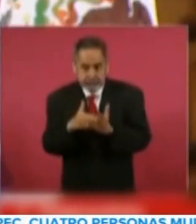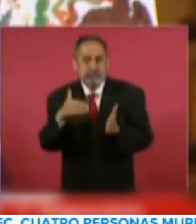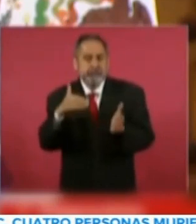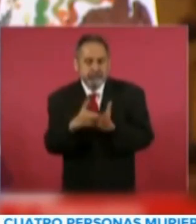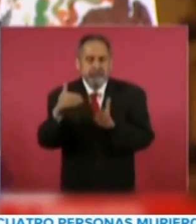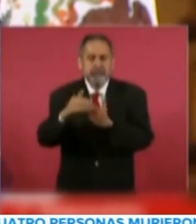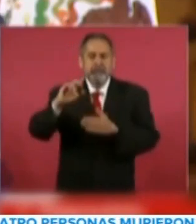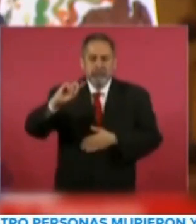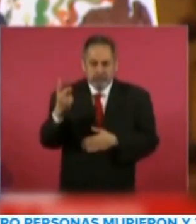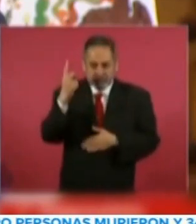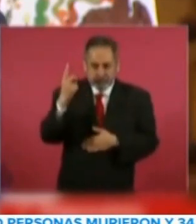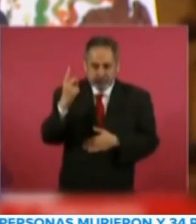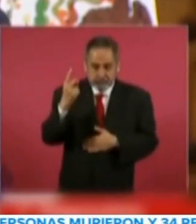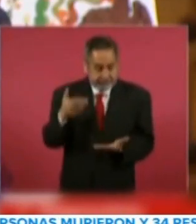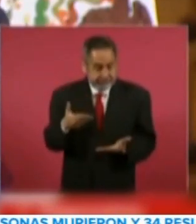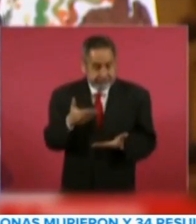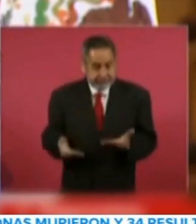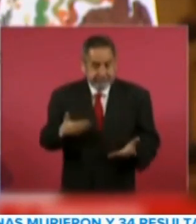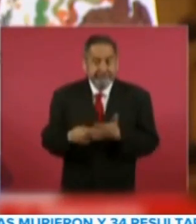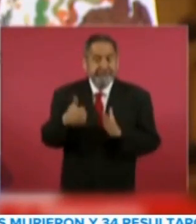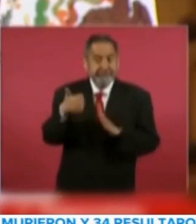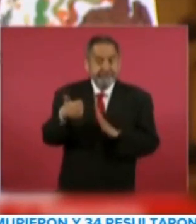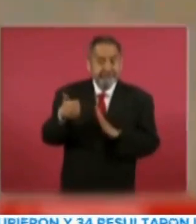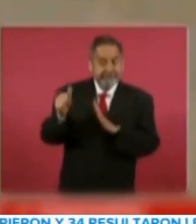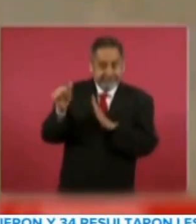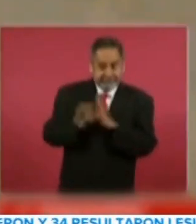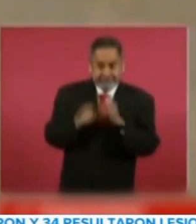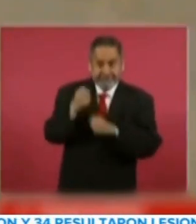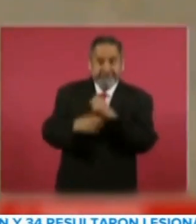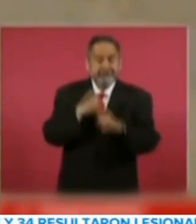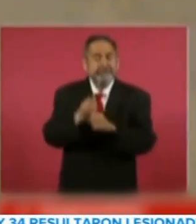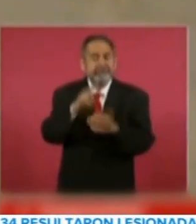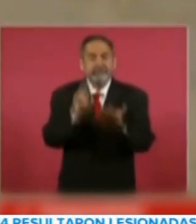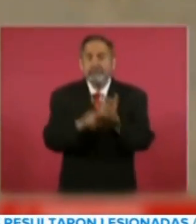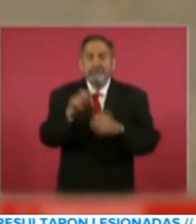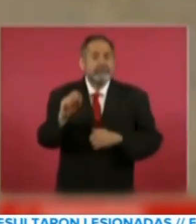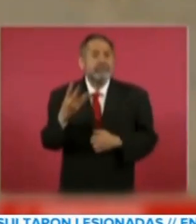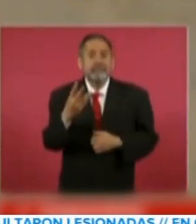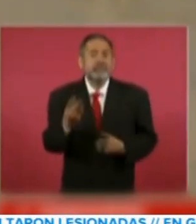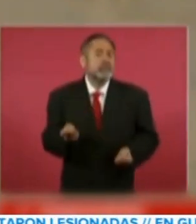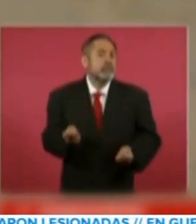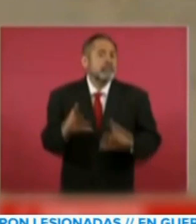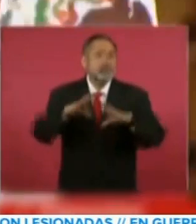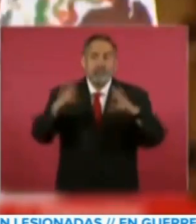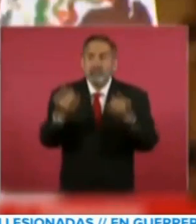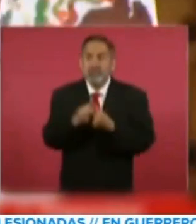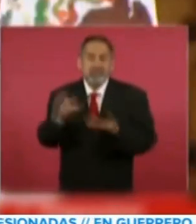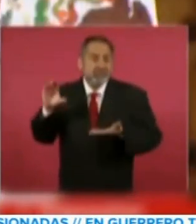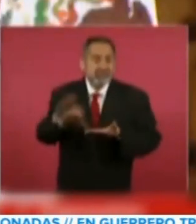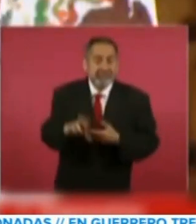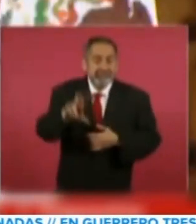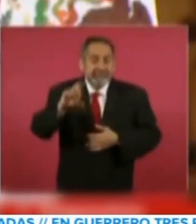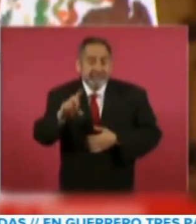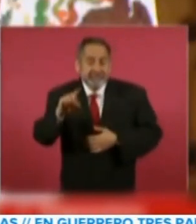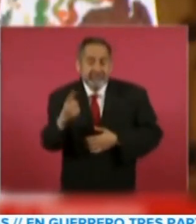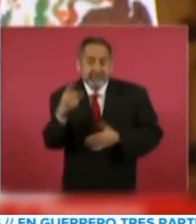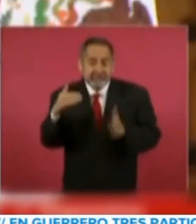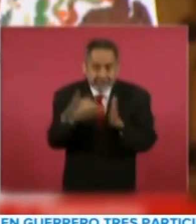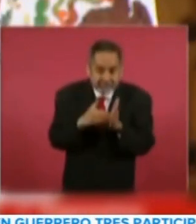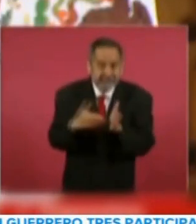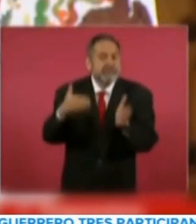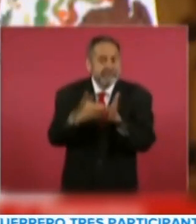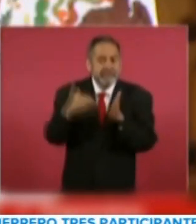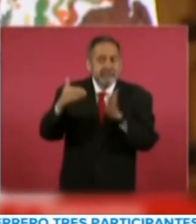dólares. Y solo en los primeros 6 meses de 2024 se han recibido 31 mil millones de